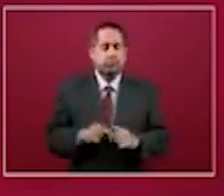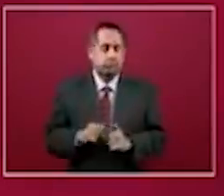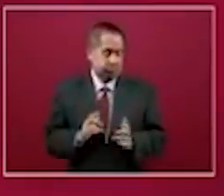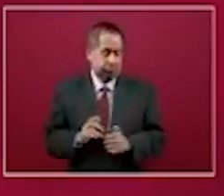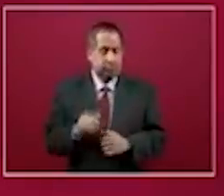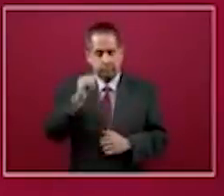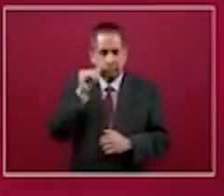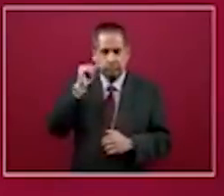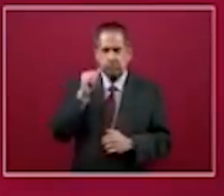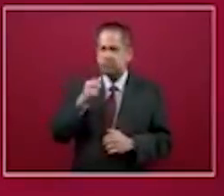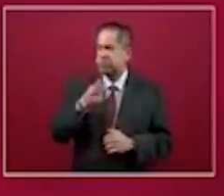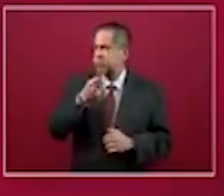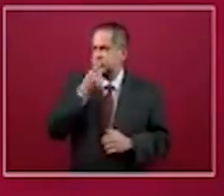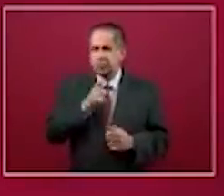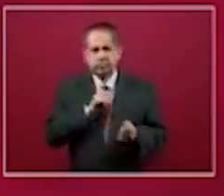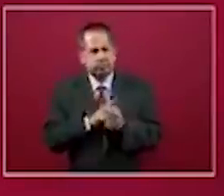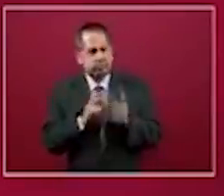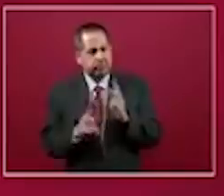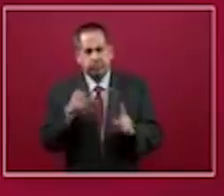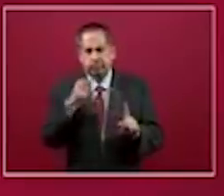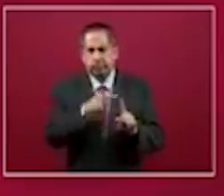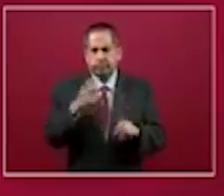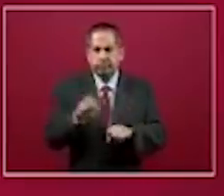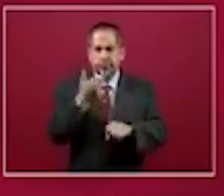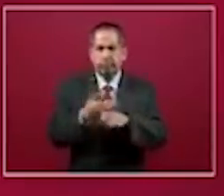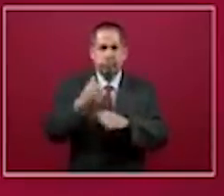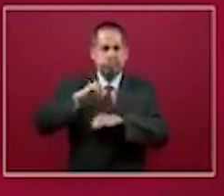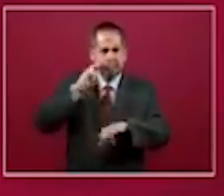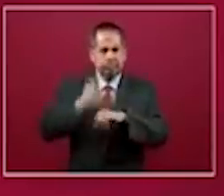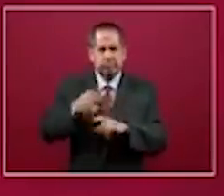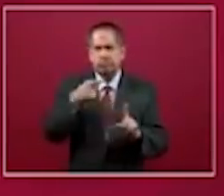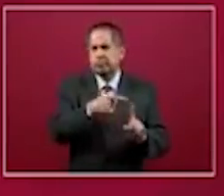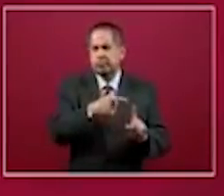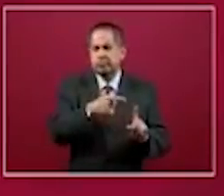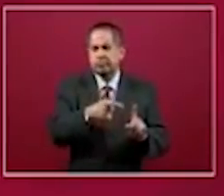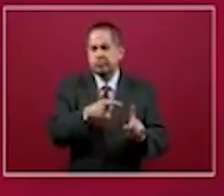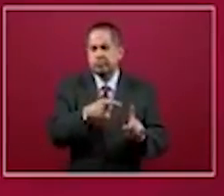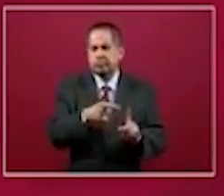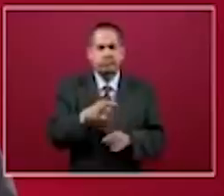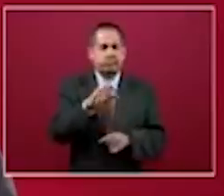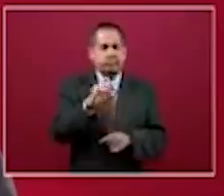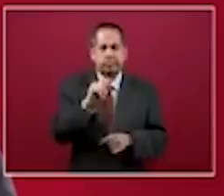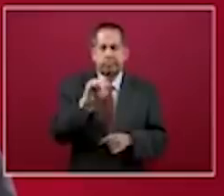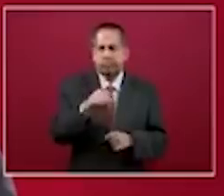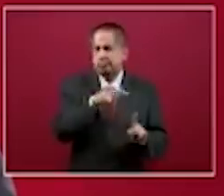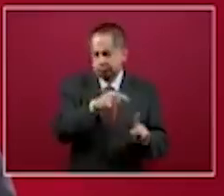Ayer recibí al secretario general de la CTM